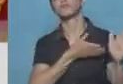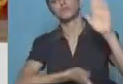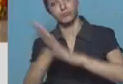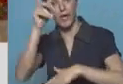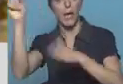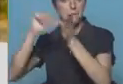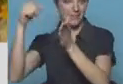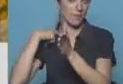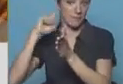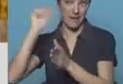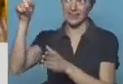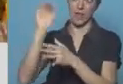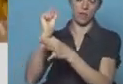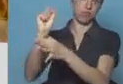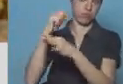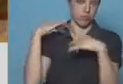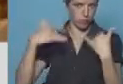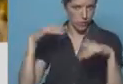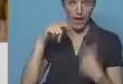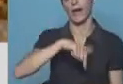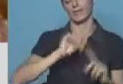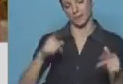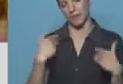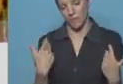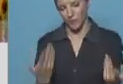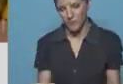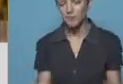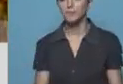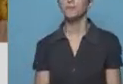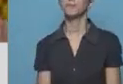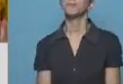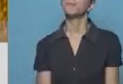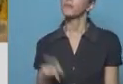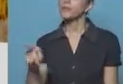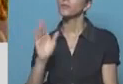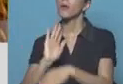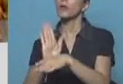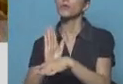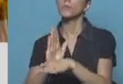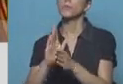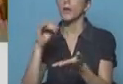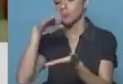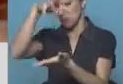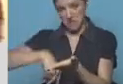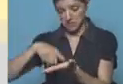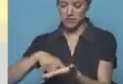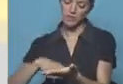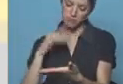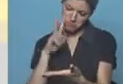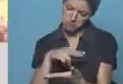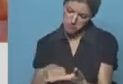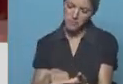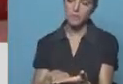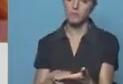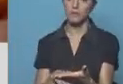es un actor muy popular en España y acá también, por supuesto. Y él les contaba que nos sorprendió a